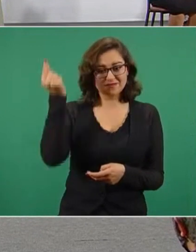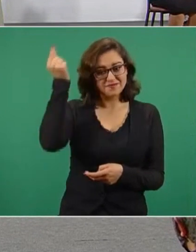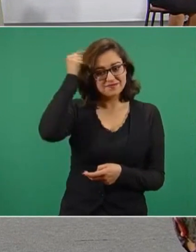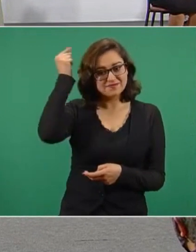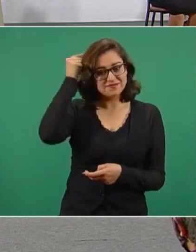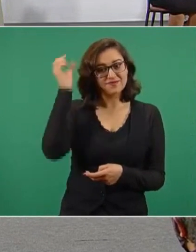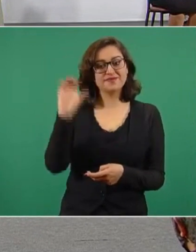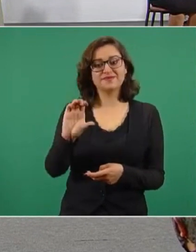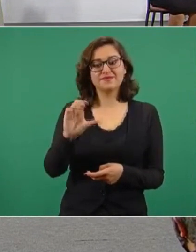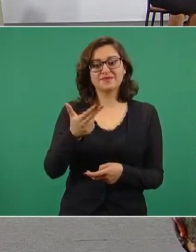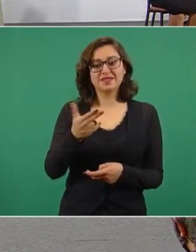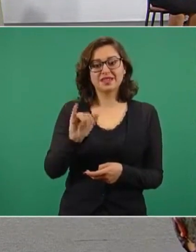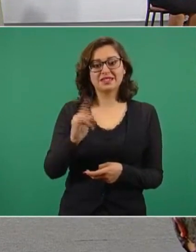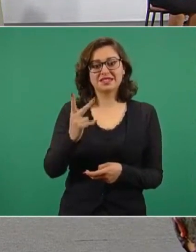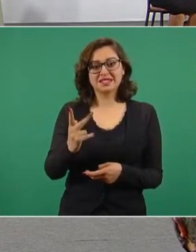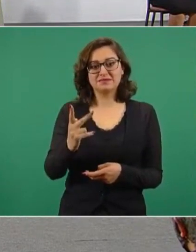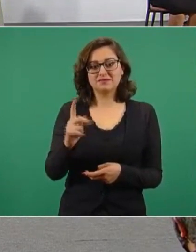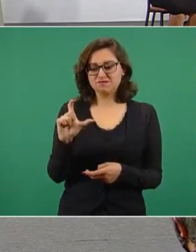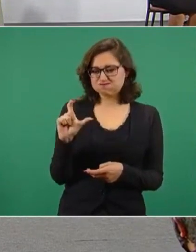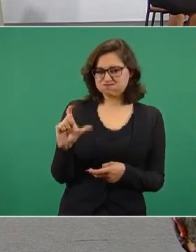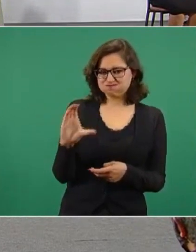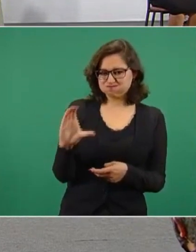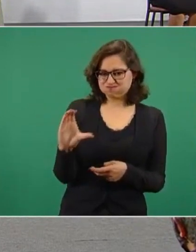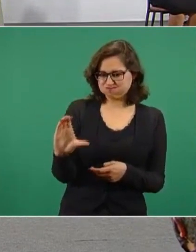de tarjeta, de antier.